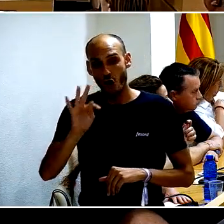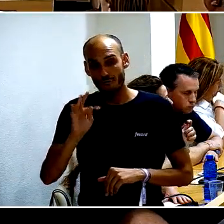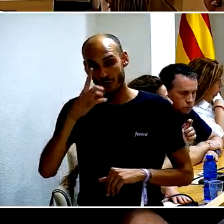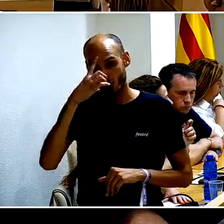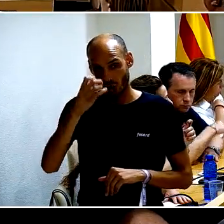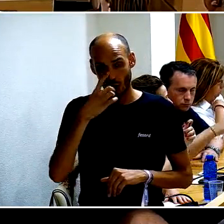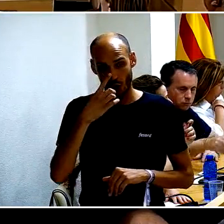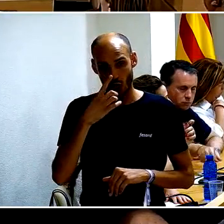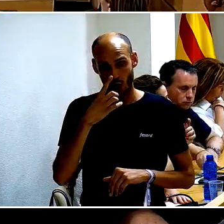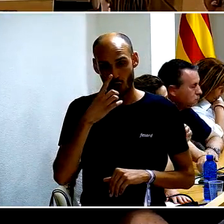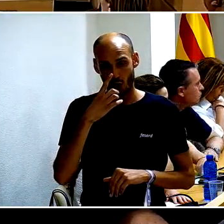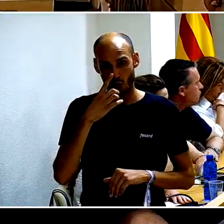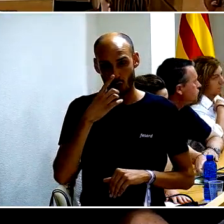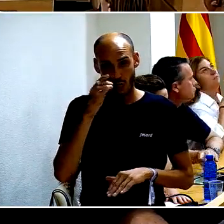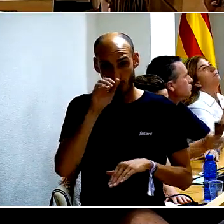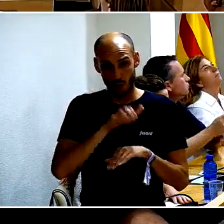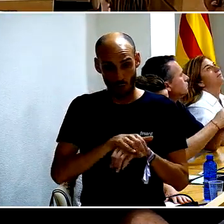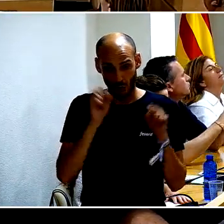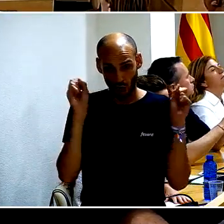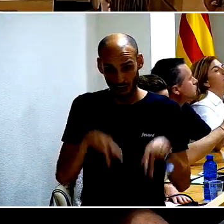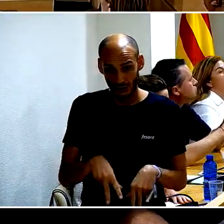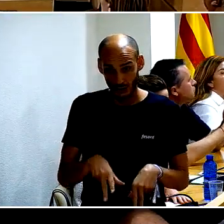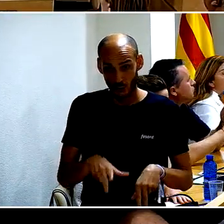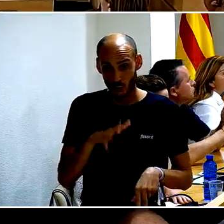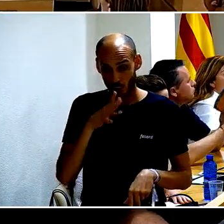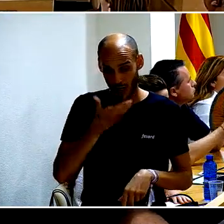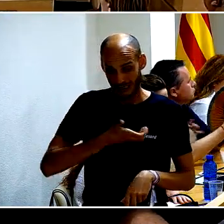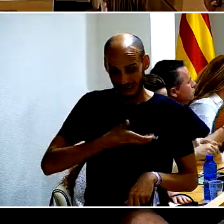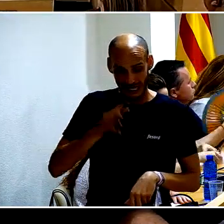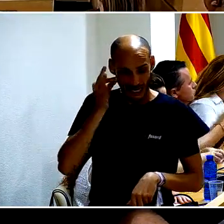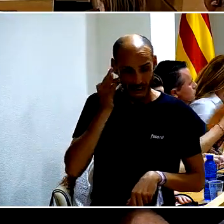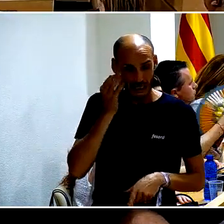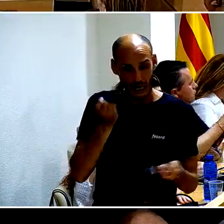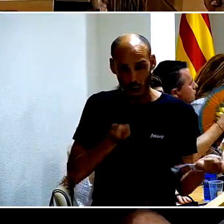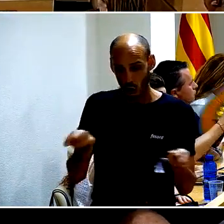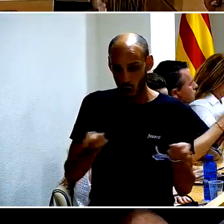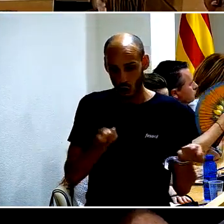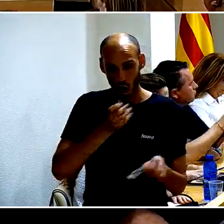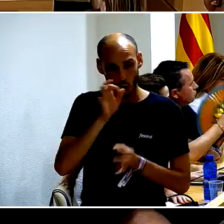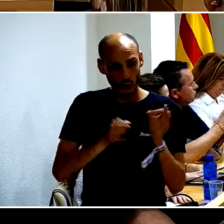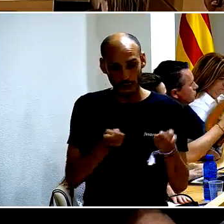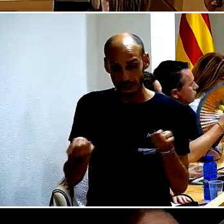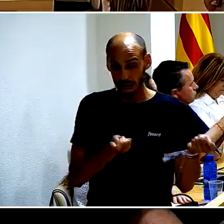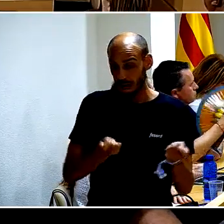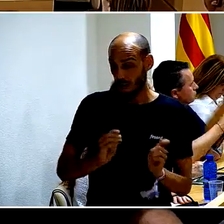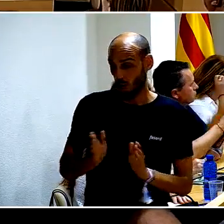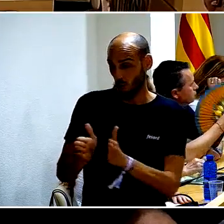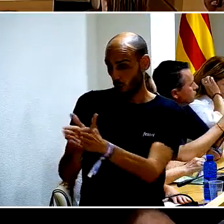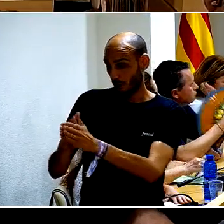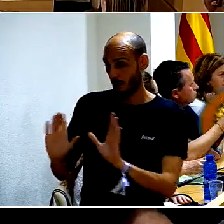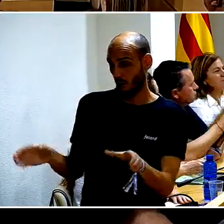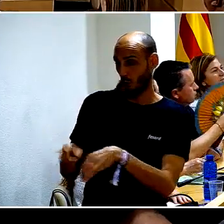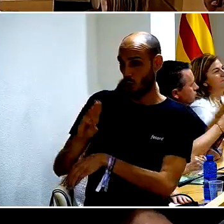ha quedado más que incumplido cuando esta alcaldesa intentaba ordenar el debate y compañeros del seu partit feien ús de la